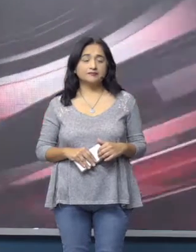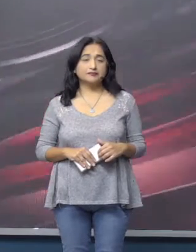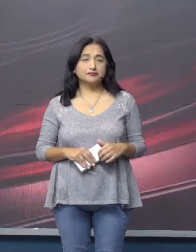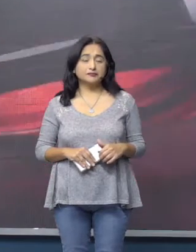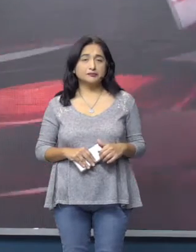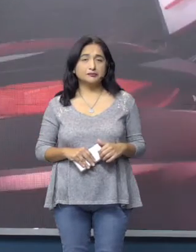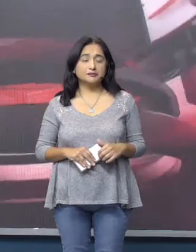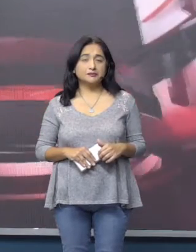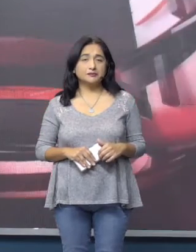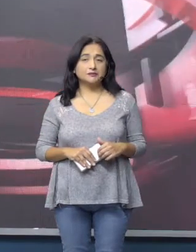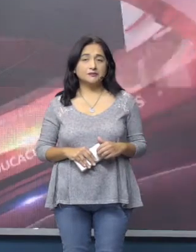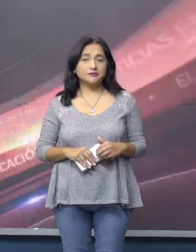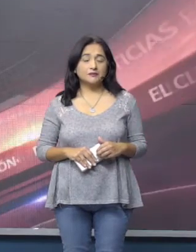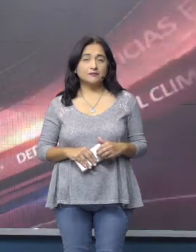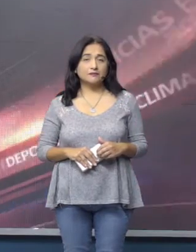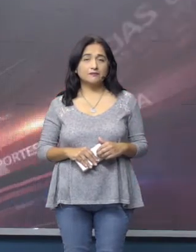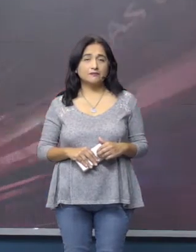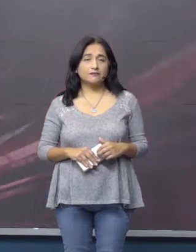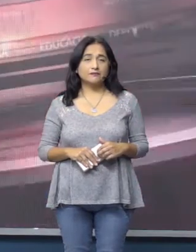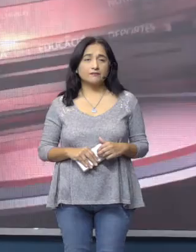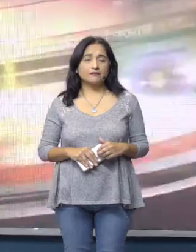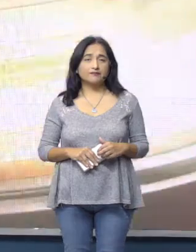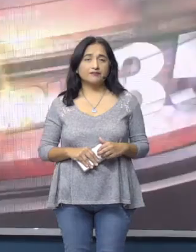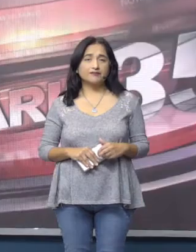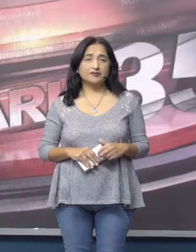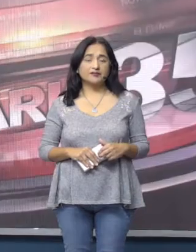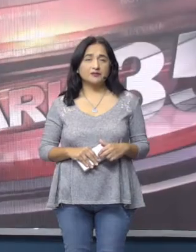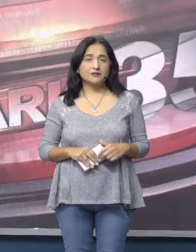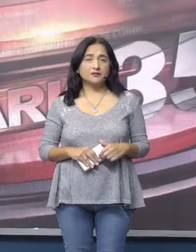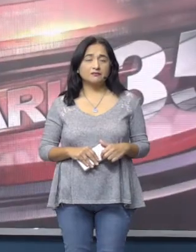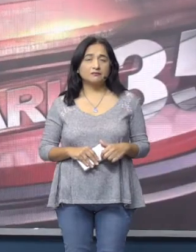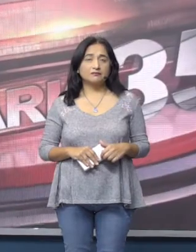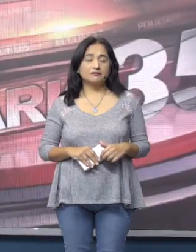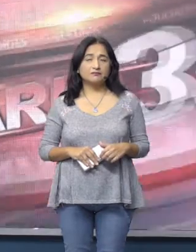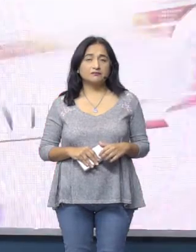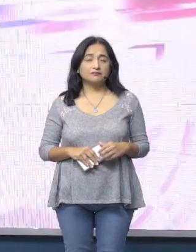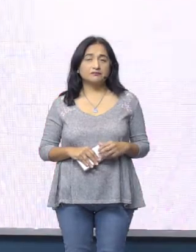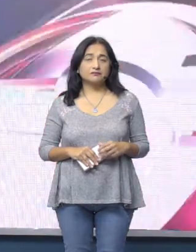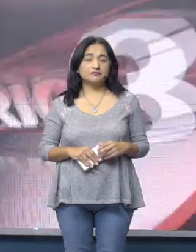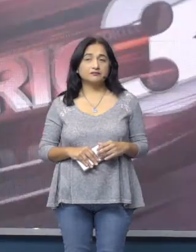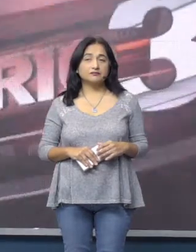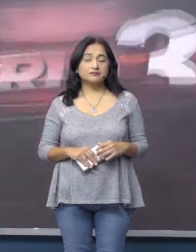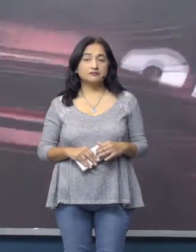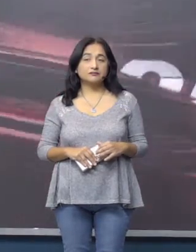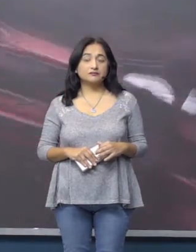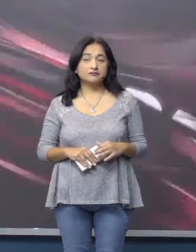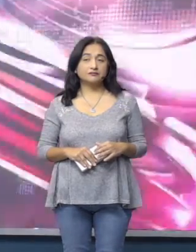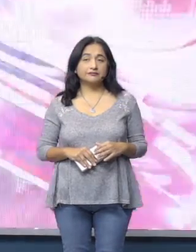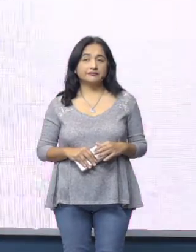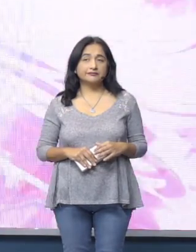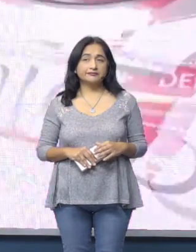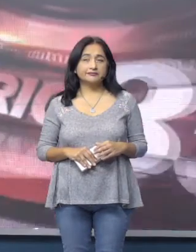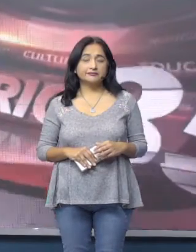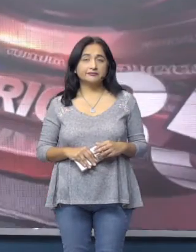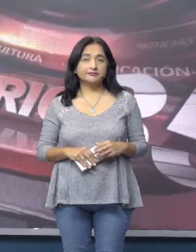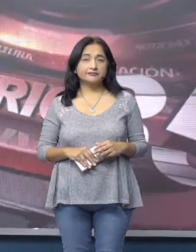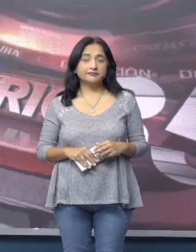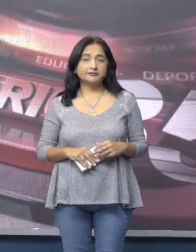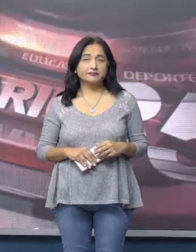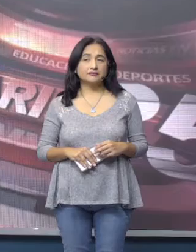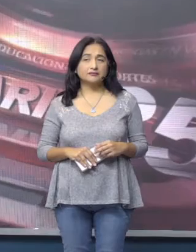los directores de las escuelas secundarias con docentes del sexto año, se va a